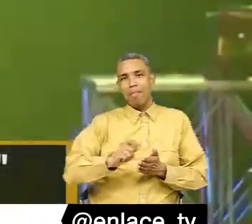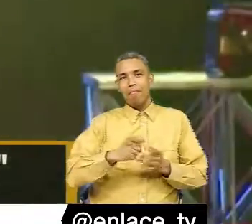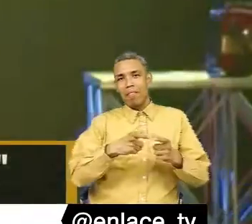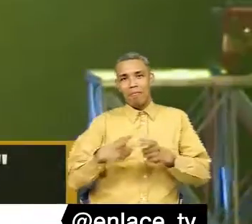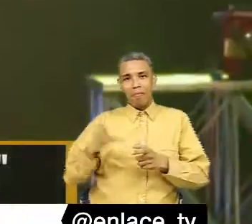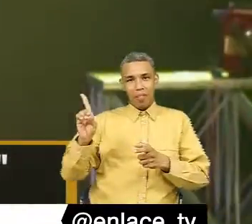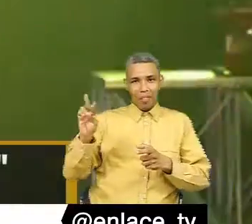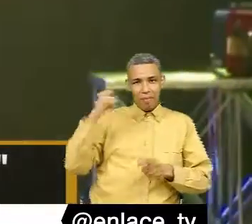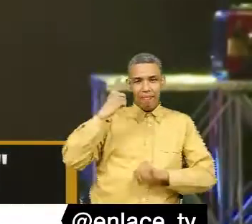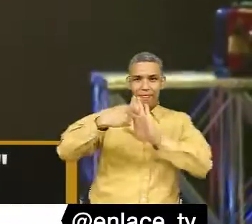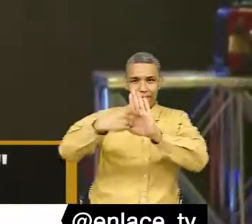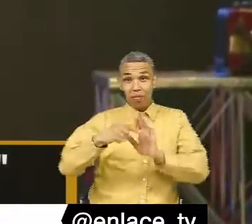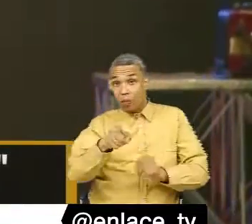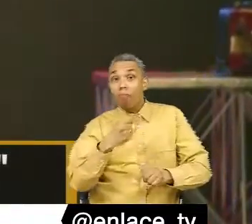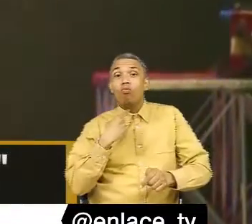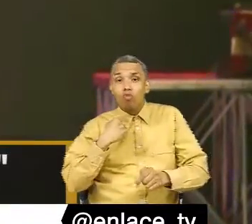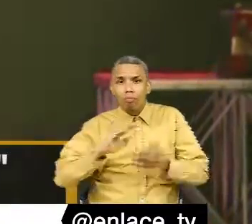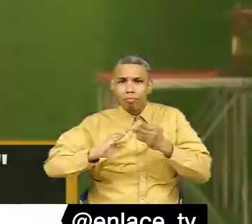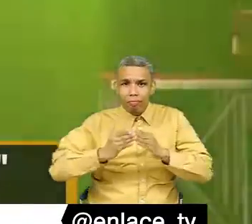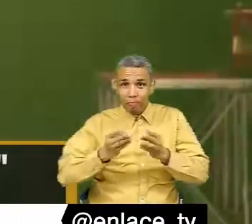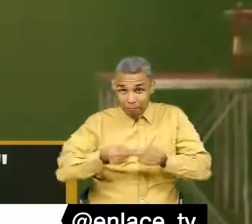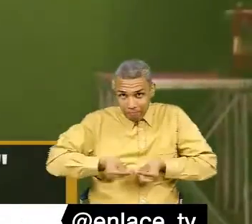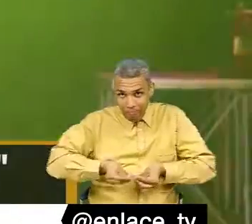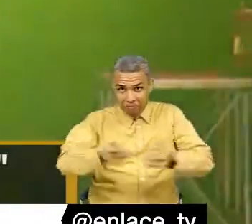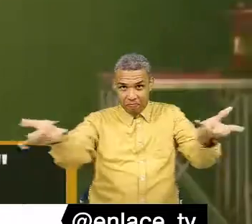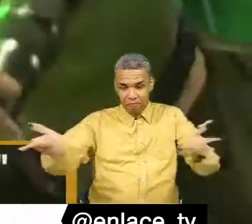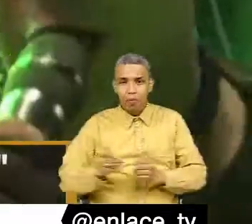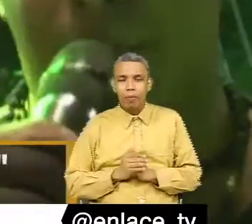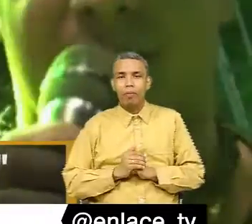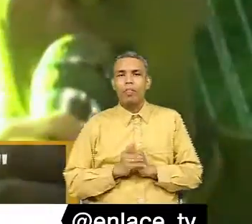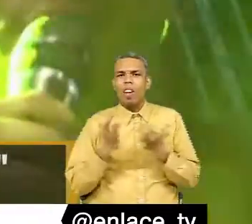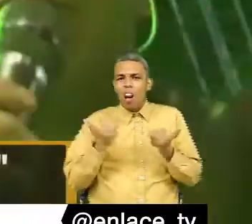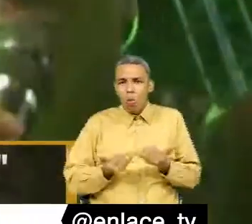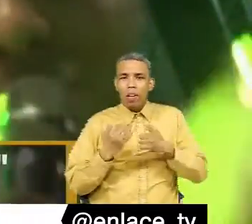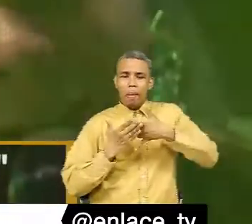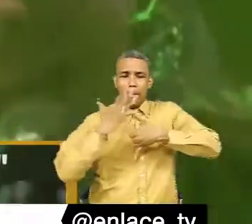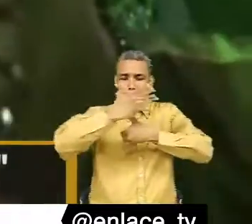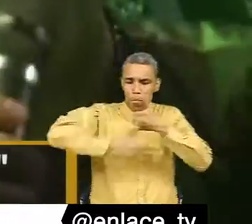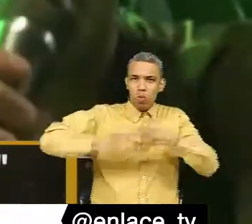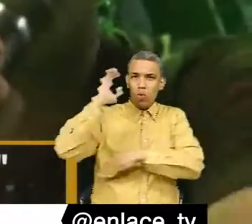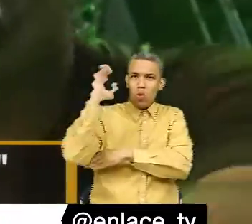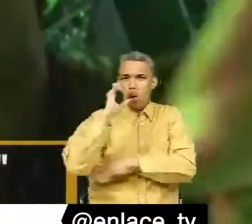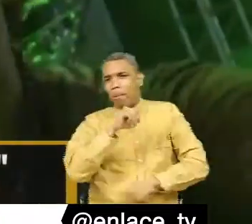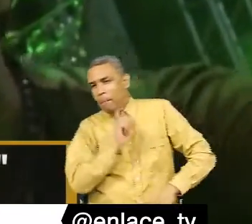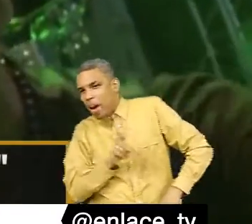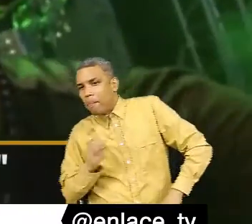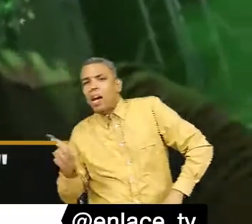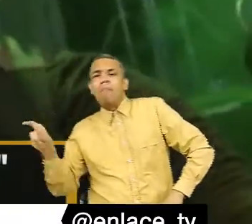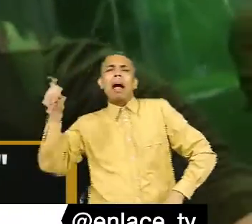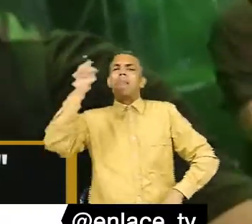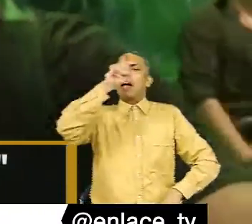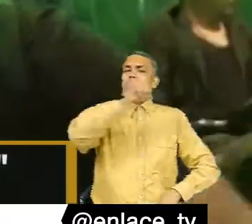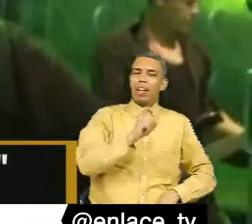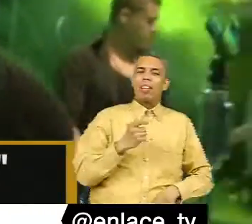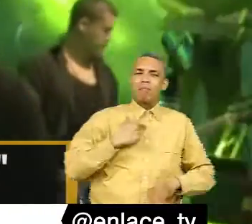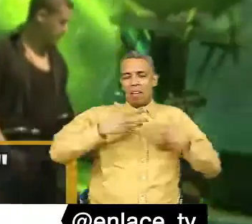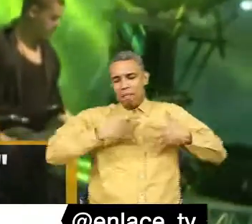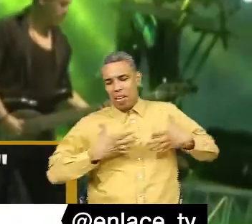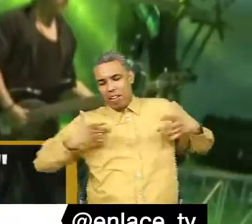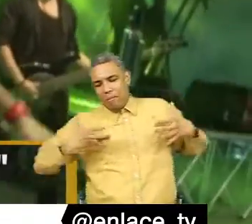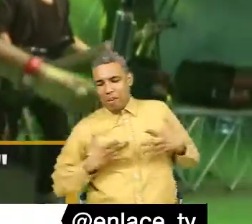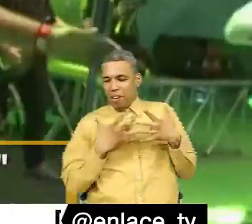nosotros. Ariza se prepara ahora para comenzar presentaciones en diferentes rincones del país, donde seguirá demostrando el talento que lo caracteriza y que